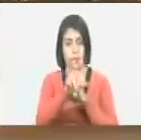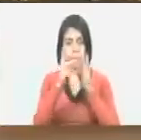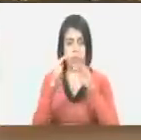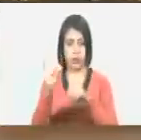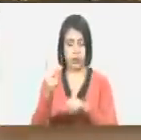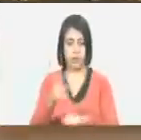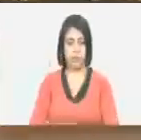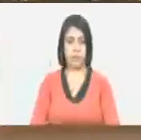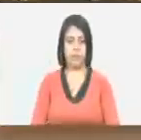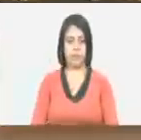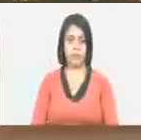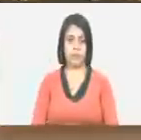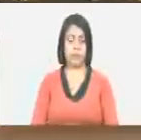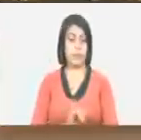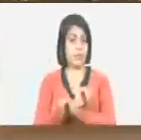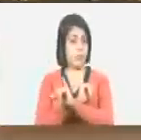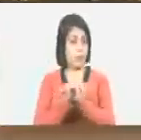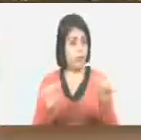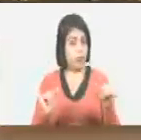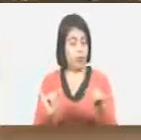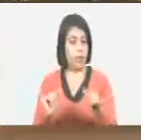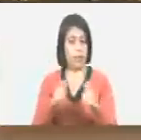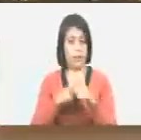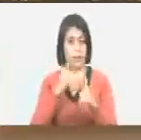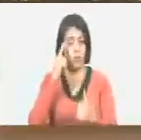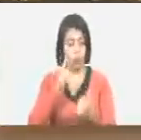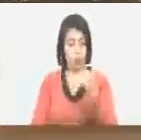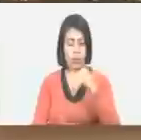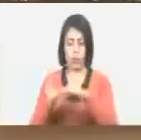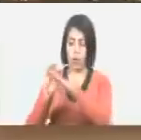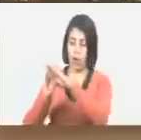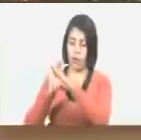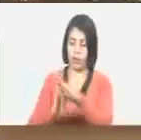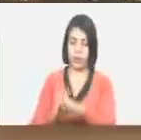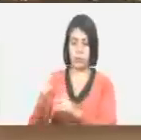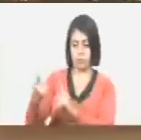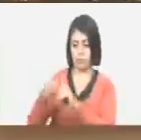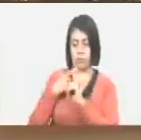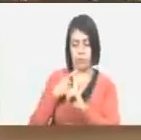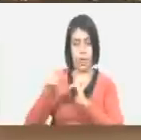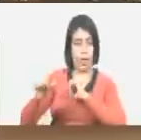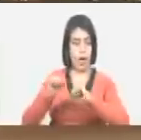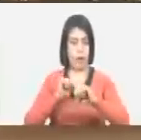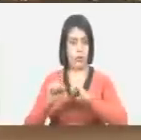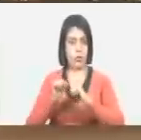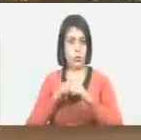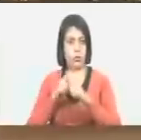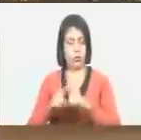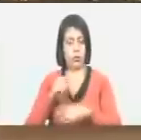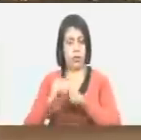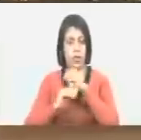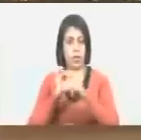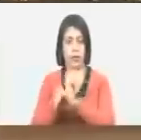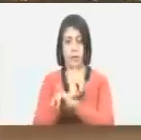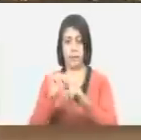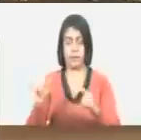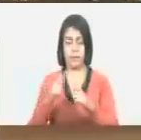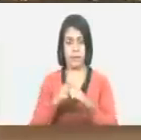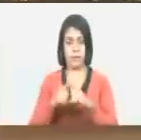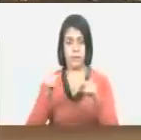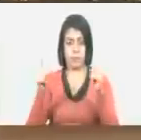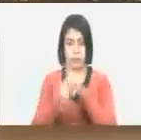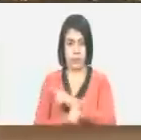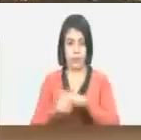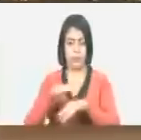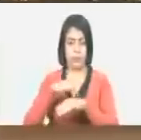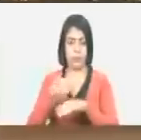Artículo 32. Una vez conste la última notificación de la admisión de la acción o vencido el término de